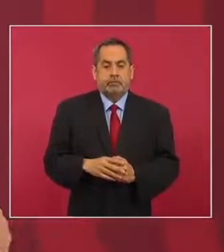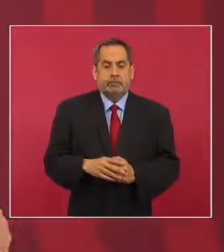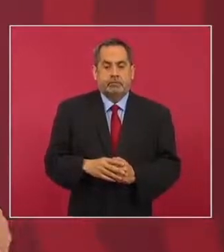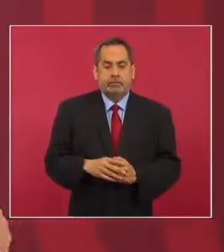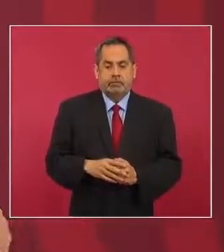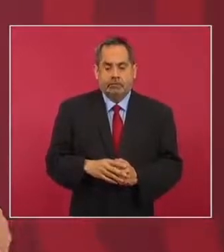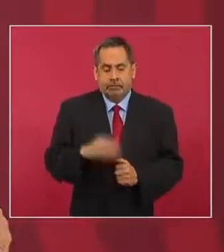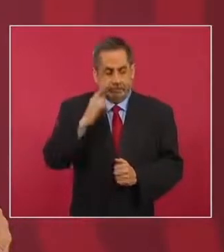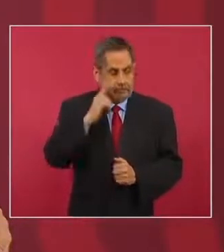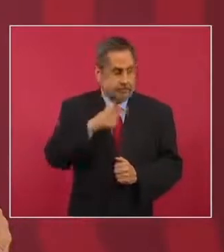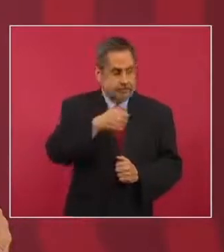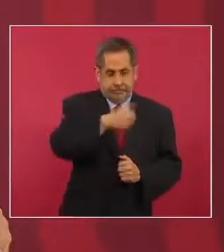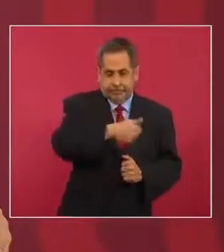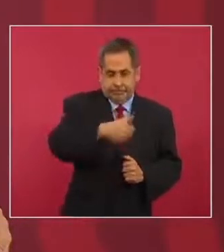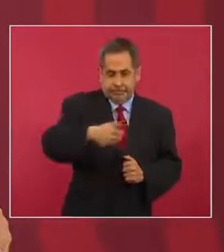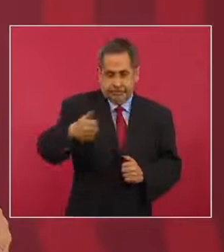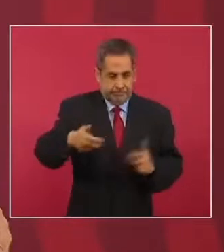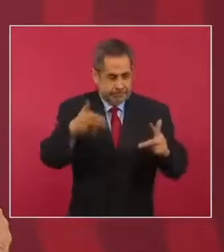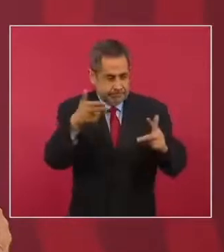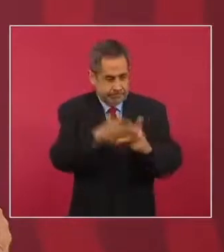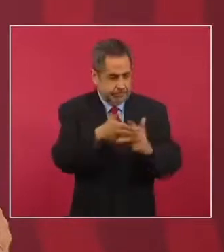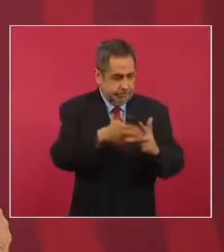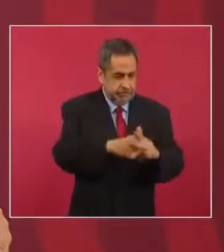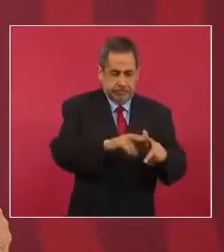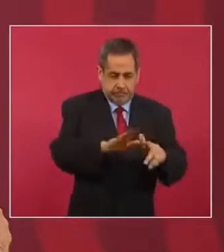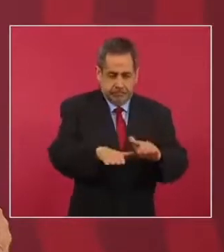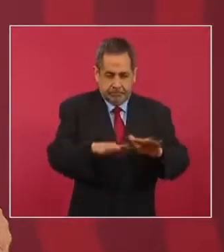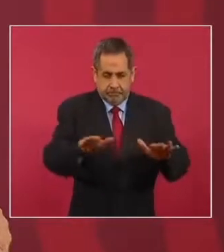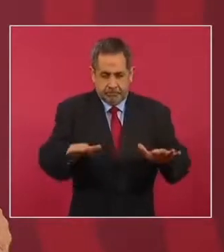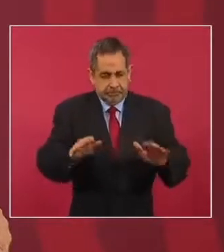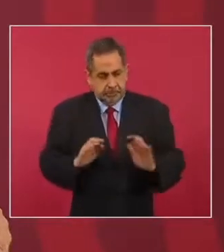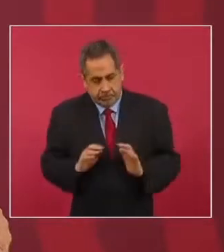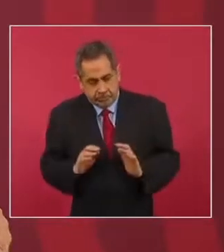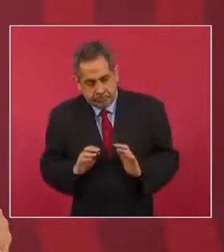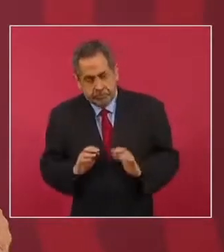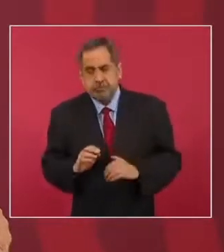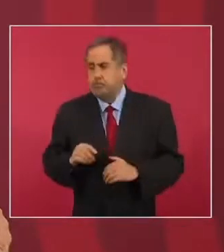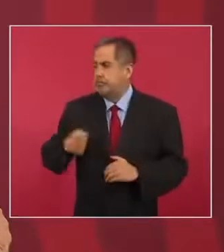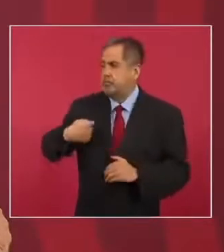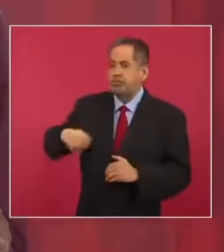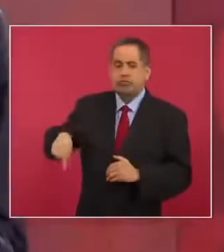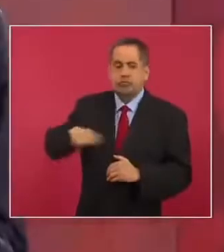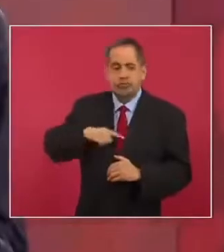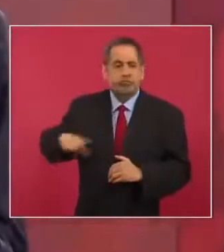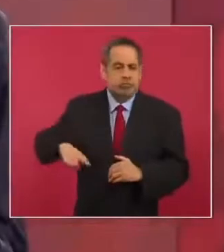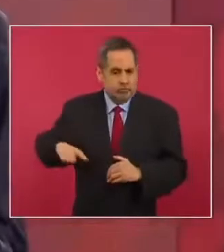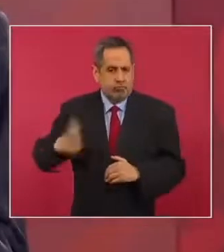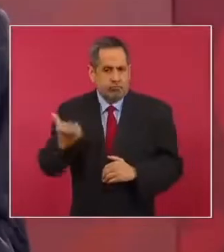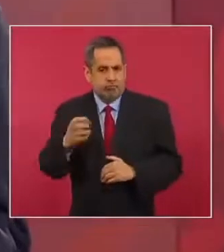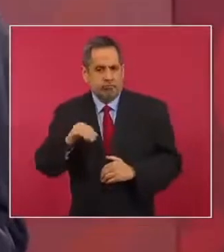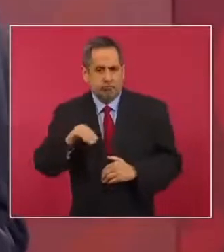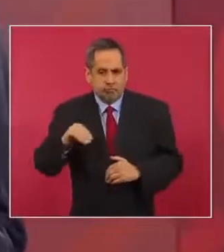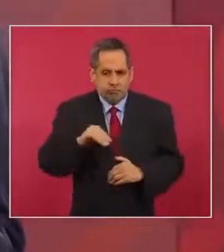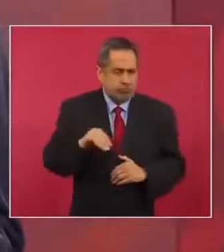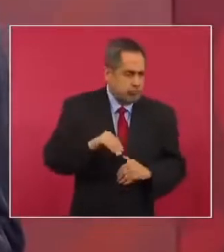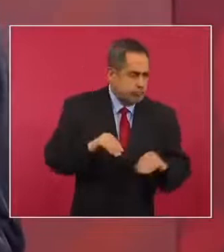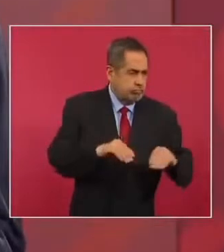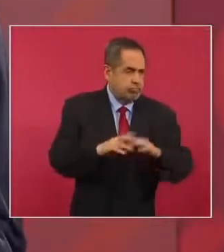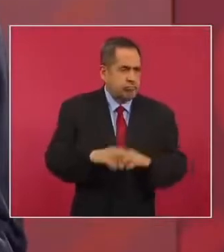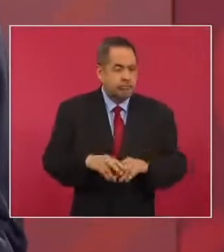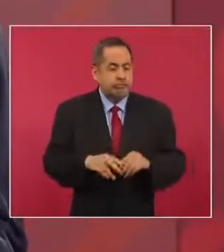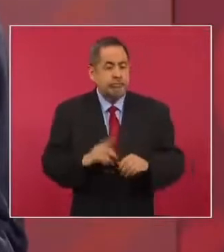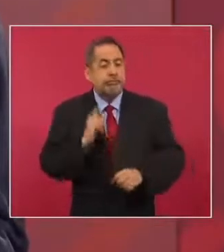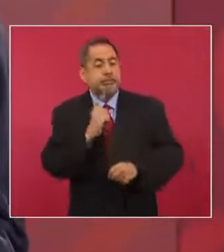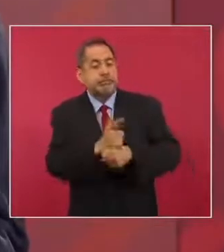todos los casos se está actuando, no hay impunidad,